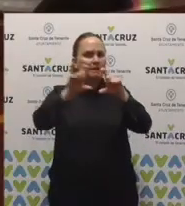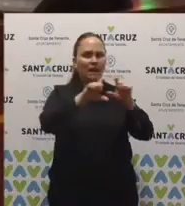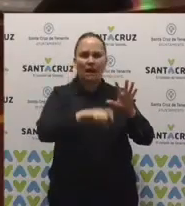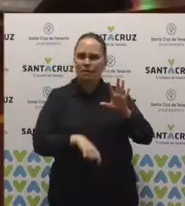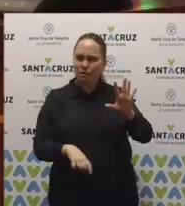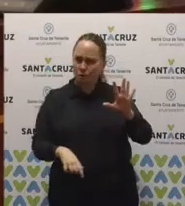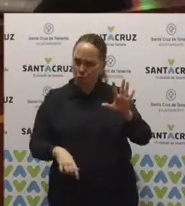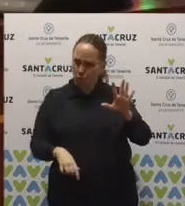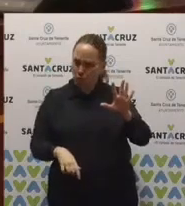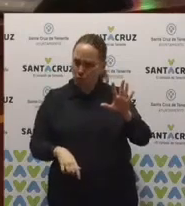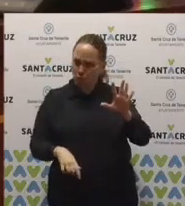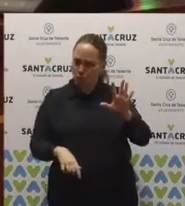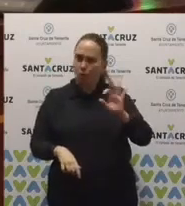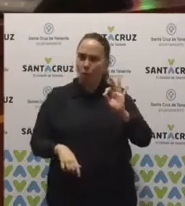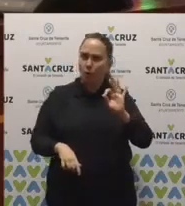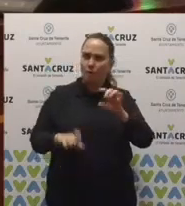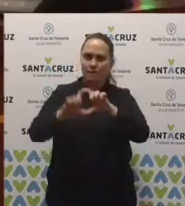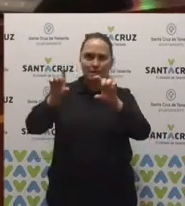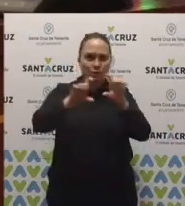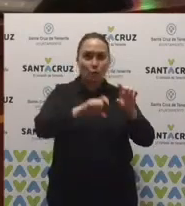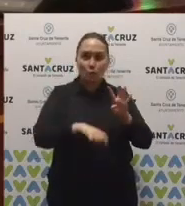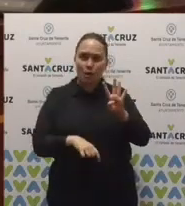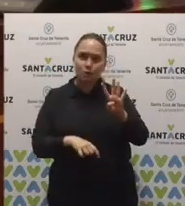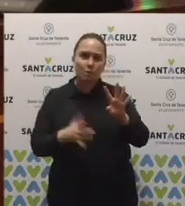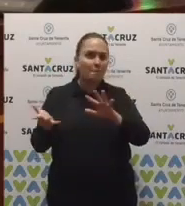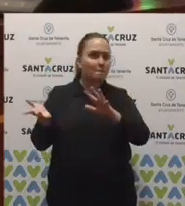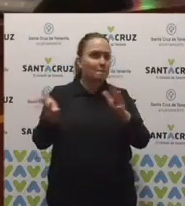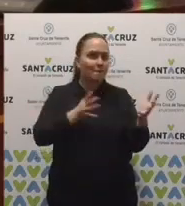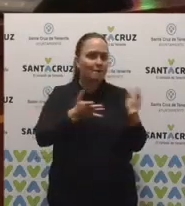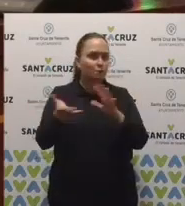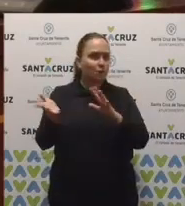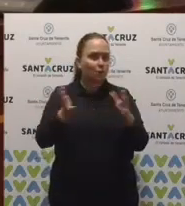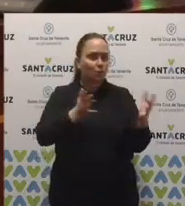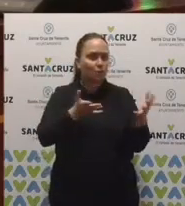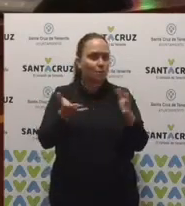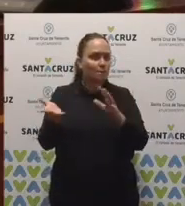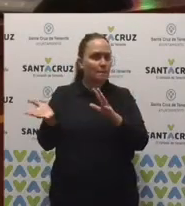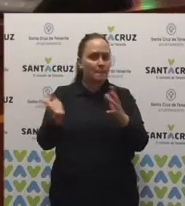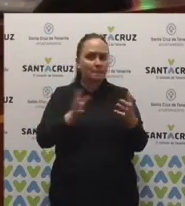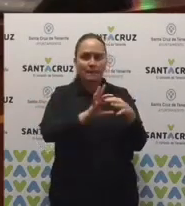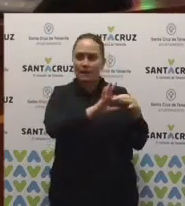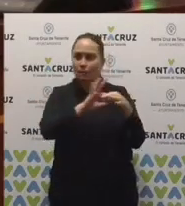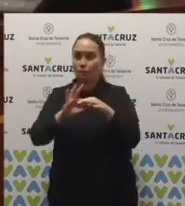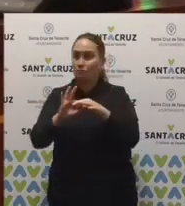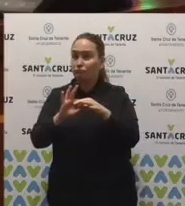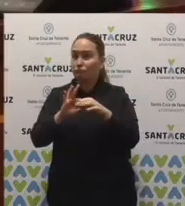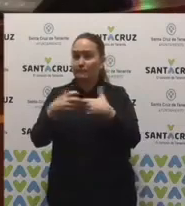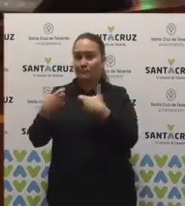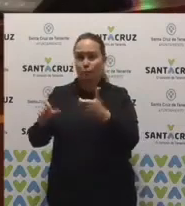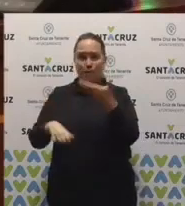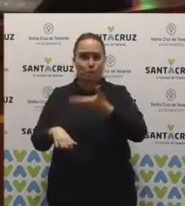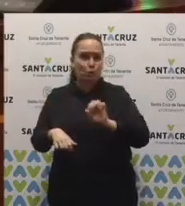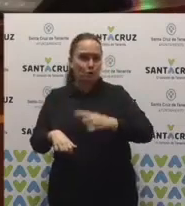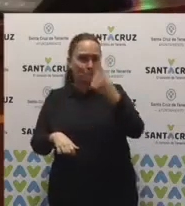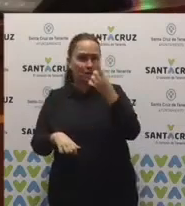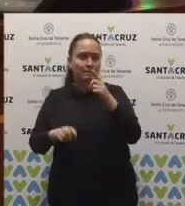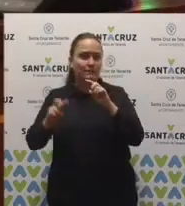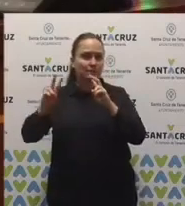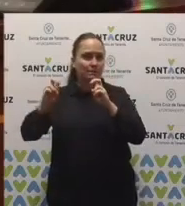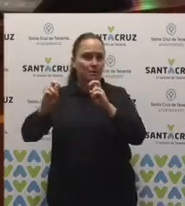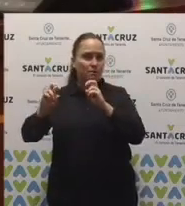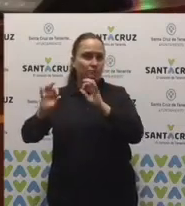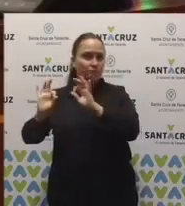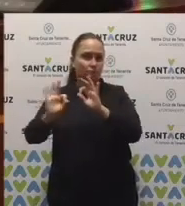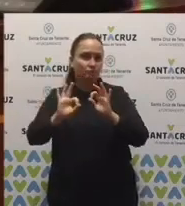por cuatro empresas que más o menos se corresponden con las más importantes del sector y la asociación de